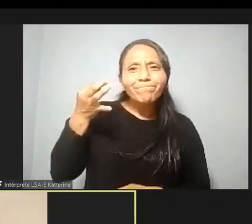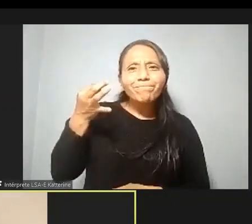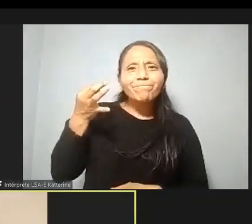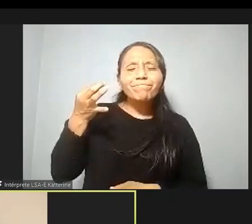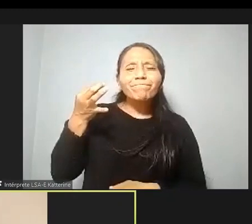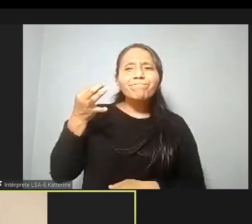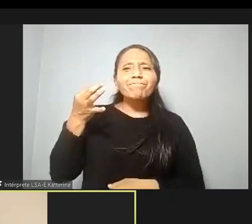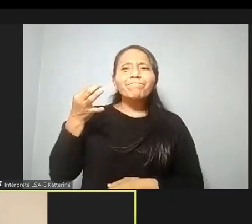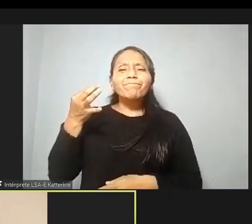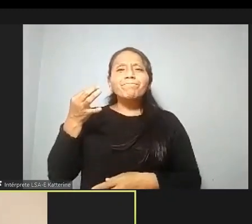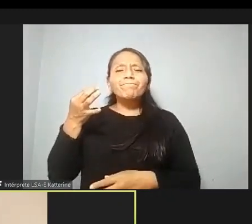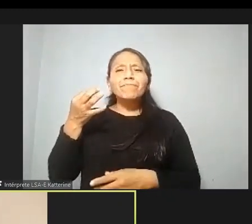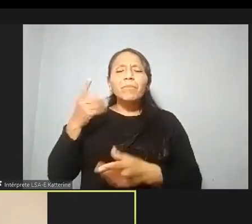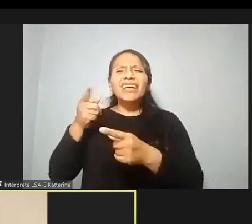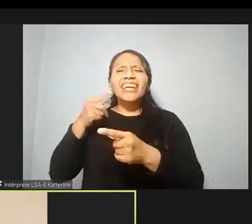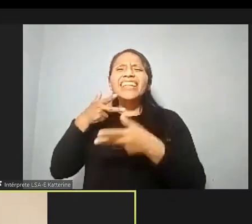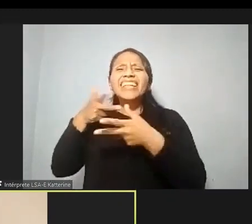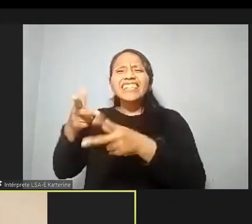escucha.